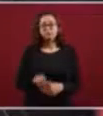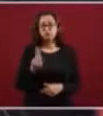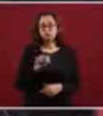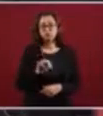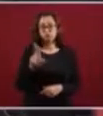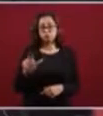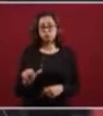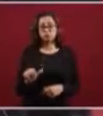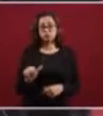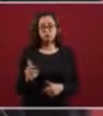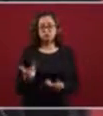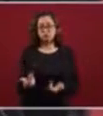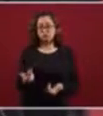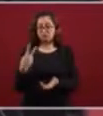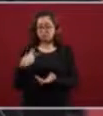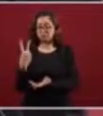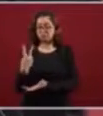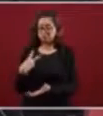en los actos nuestros